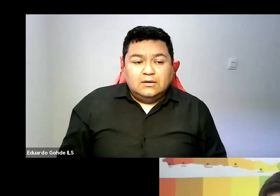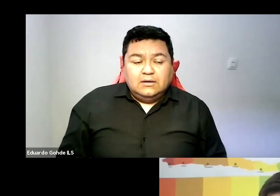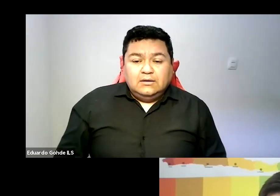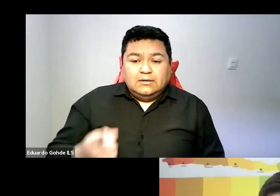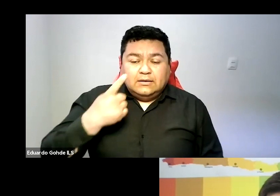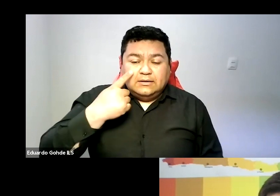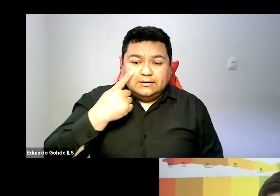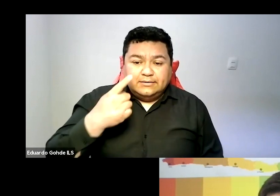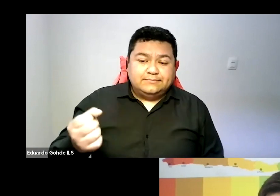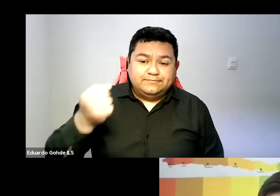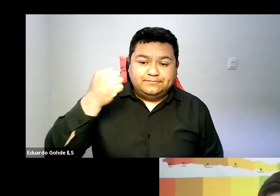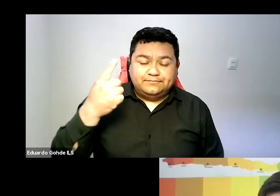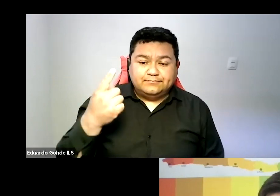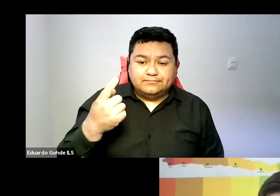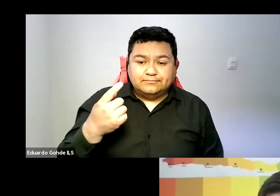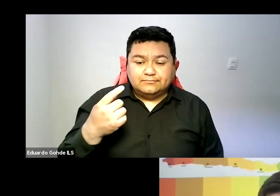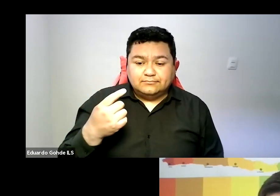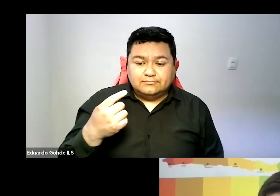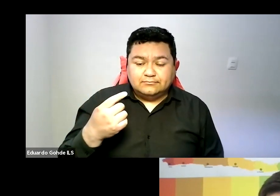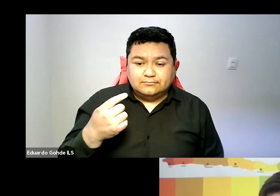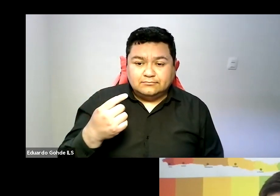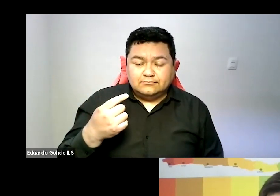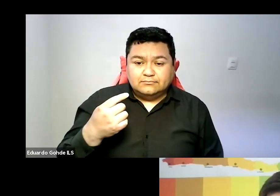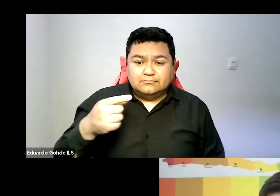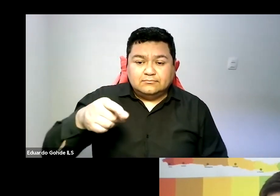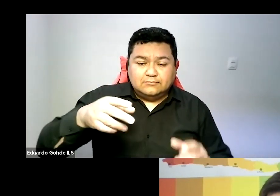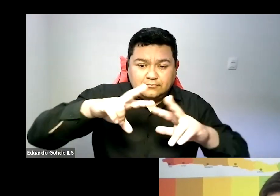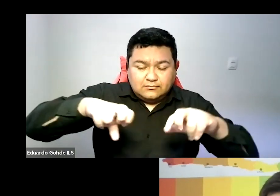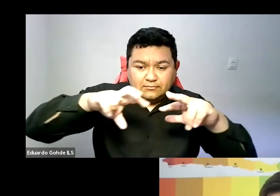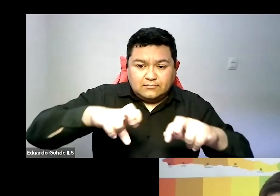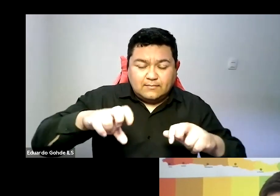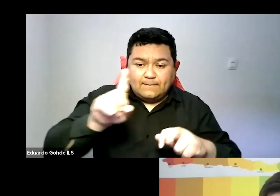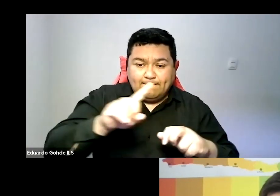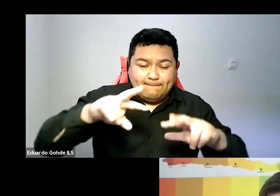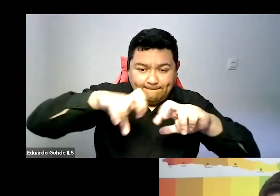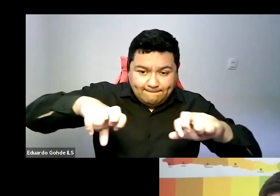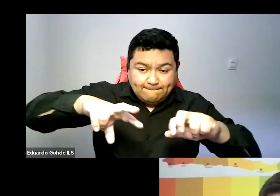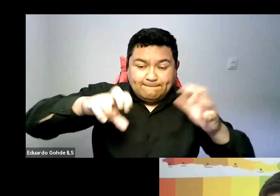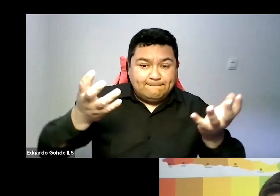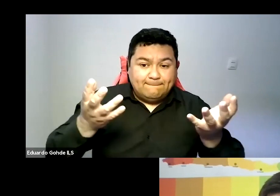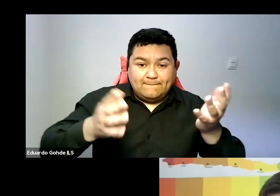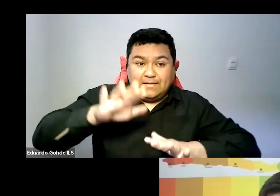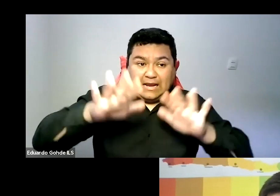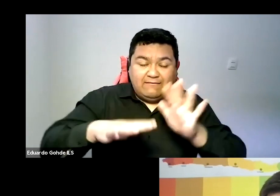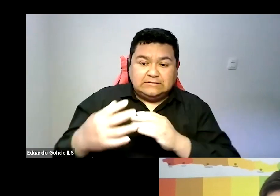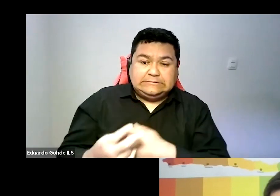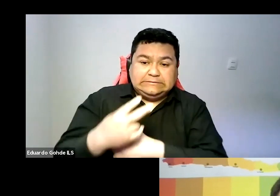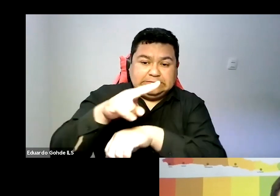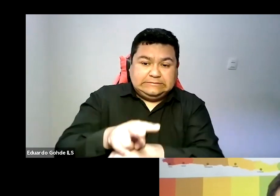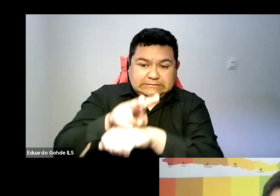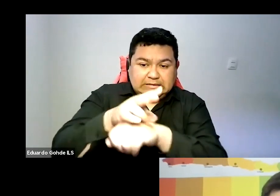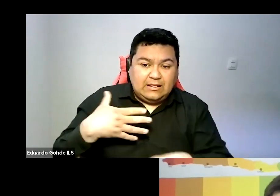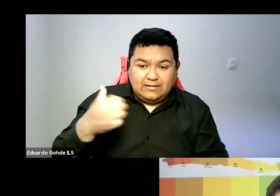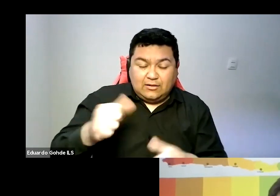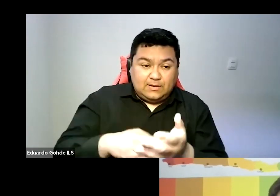se entendió lo que subyace a la indagación y no esa indagación en particular. ¿Nos puede traer problemas con la supervisora, con el director? Sí,